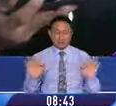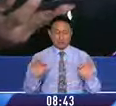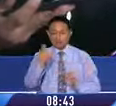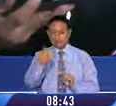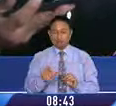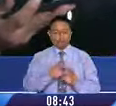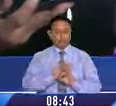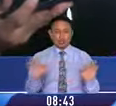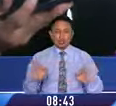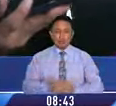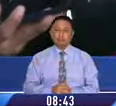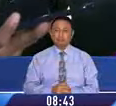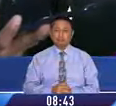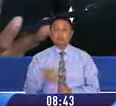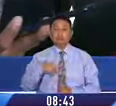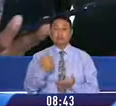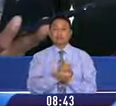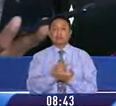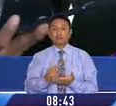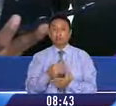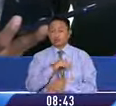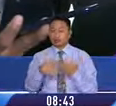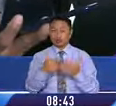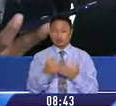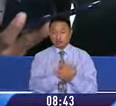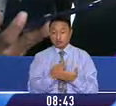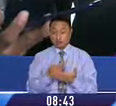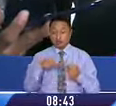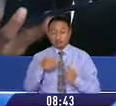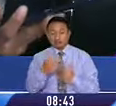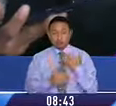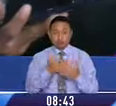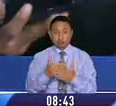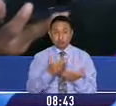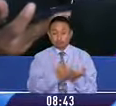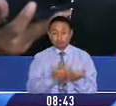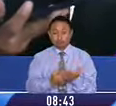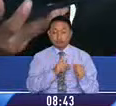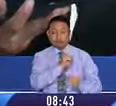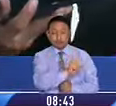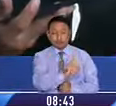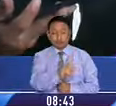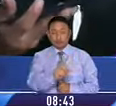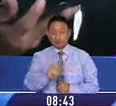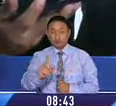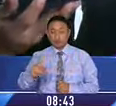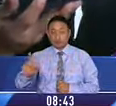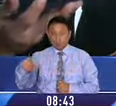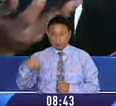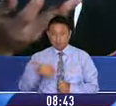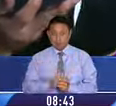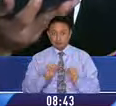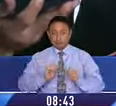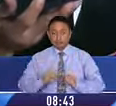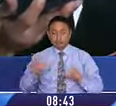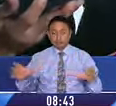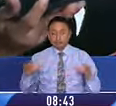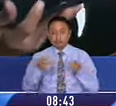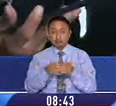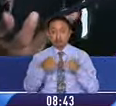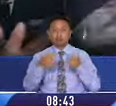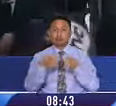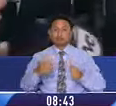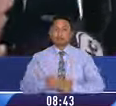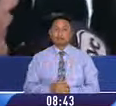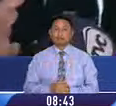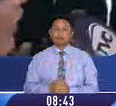anunciarle todo. Todos los nombres, ¿no? Esta semana, toda esta semana iremos reuniéndonos secretario por secretario, secretaria por secretaria y poder ir consolidando ya el equipo